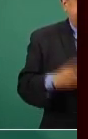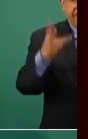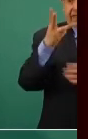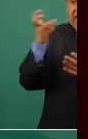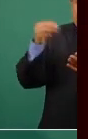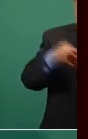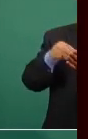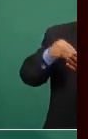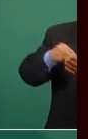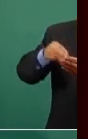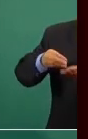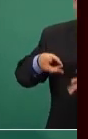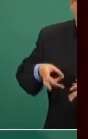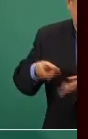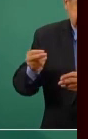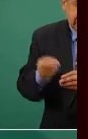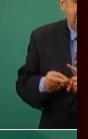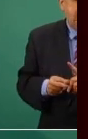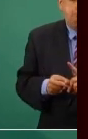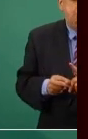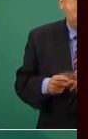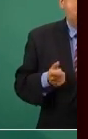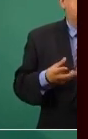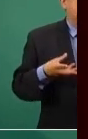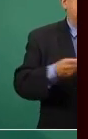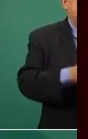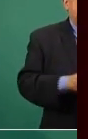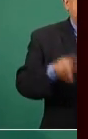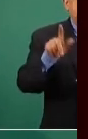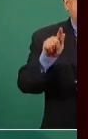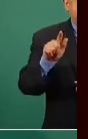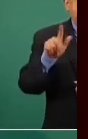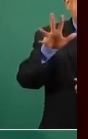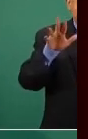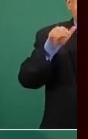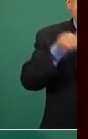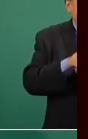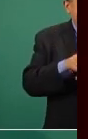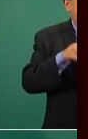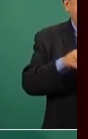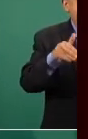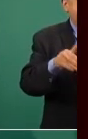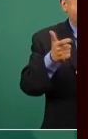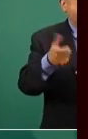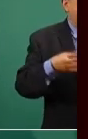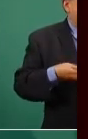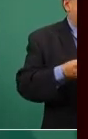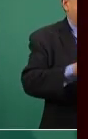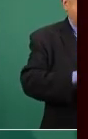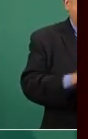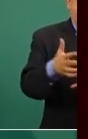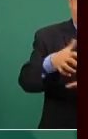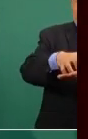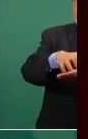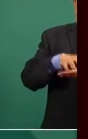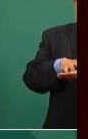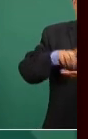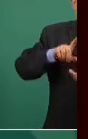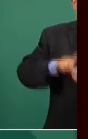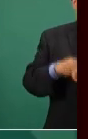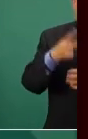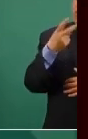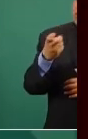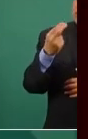millones va a costar 75 mil millones de pesos nos vamos a ahorrar